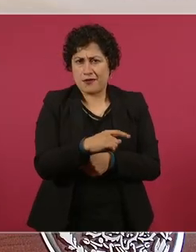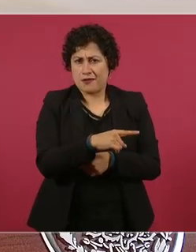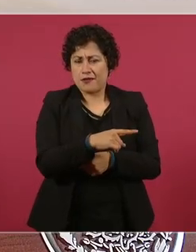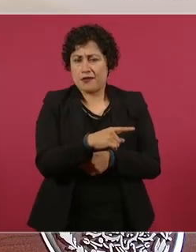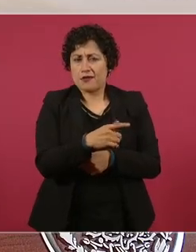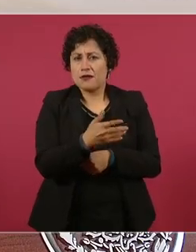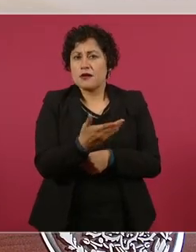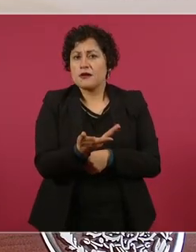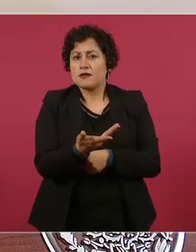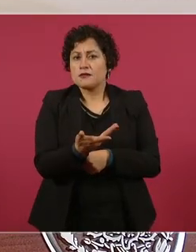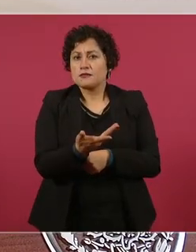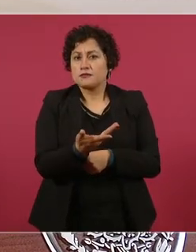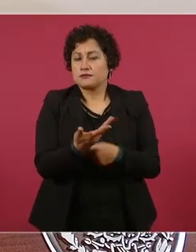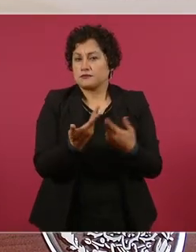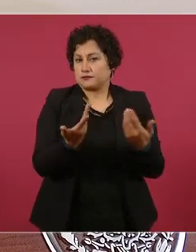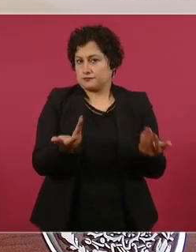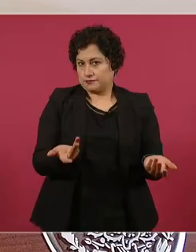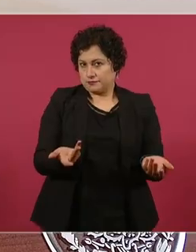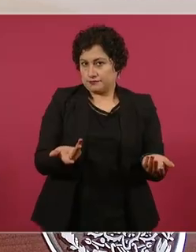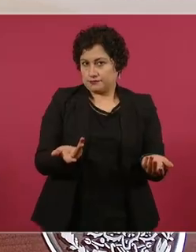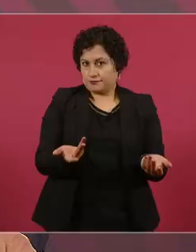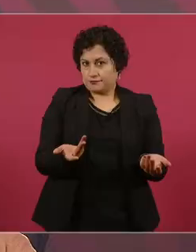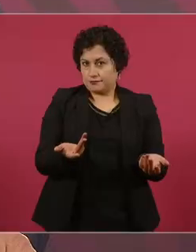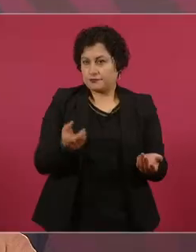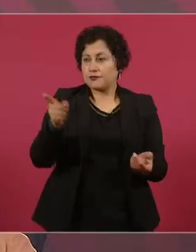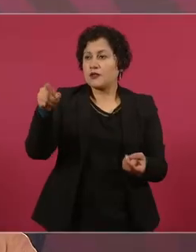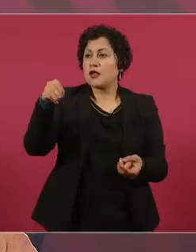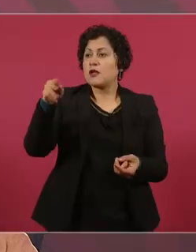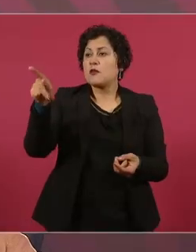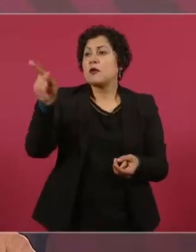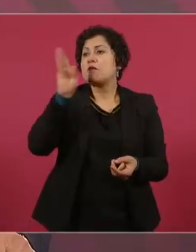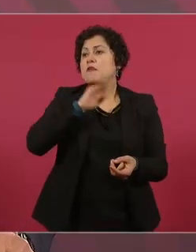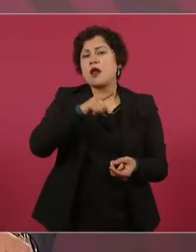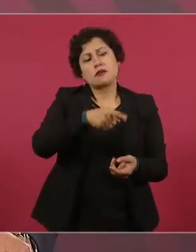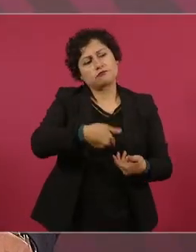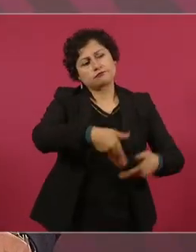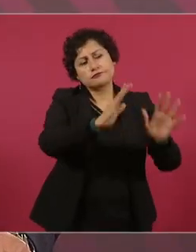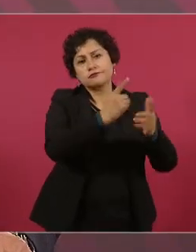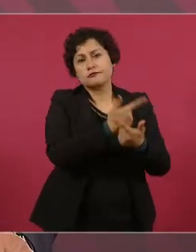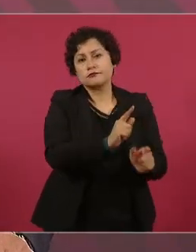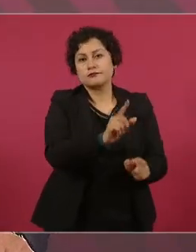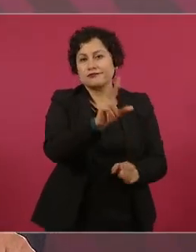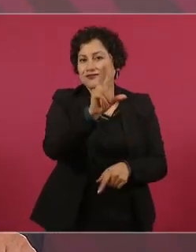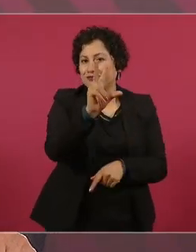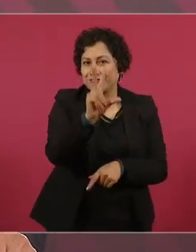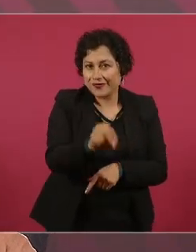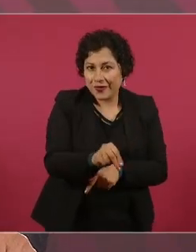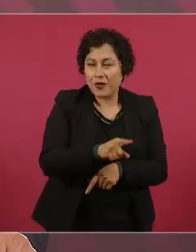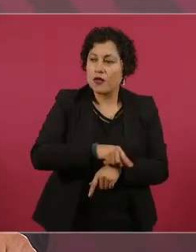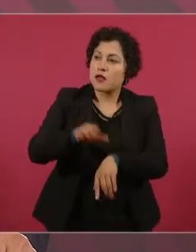pide al ministerio público que se reponga el procedimiento,